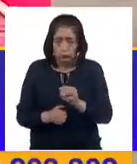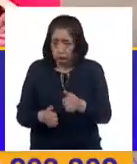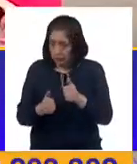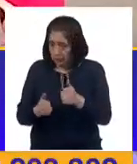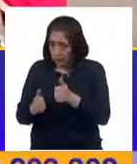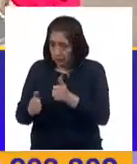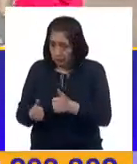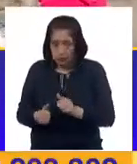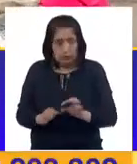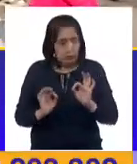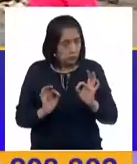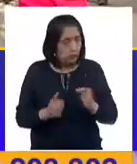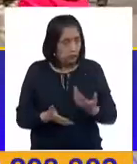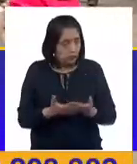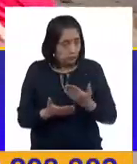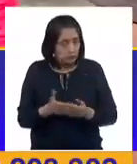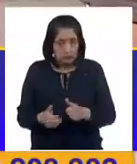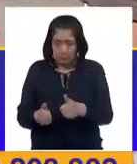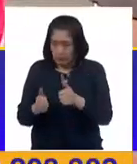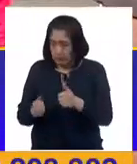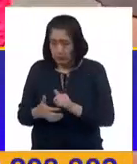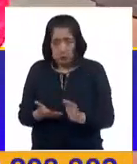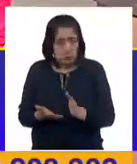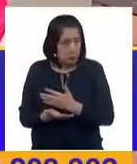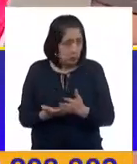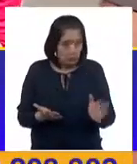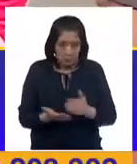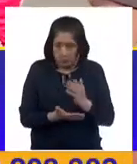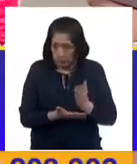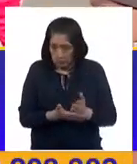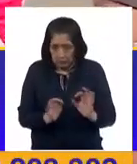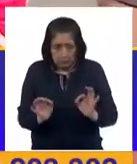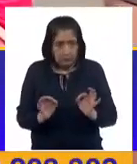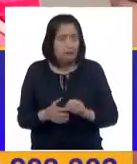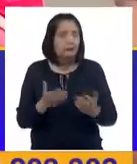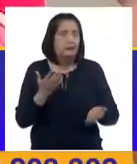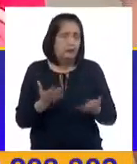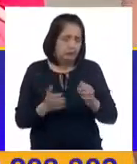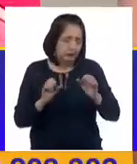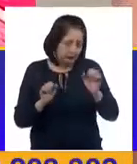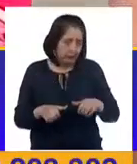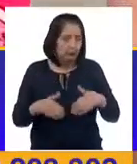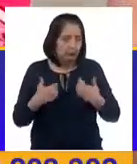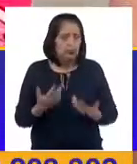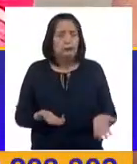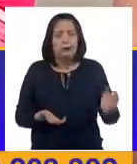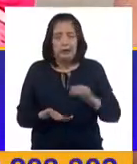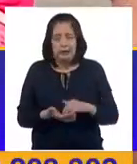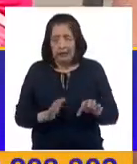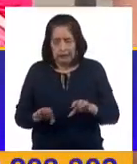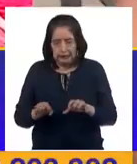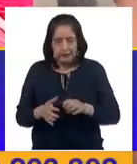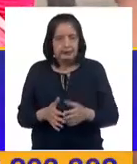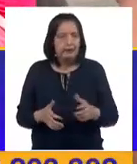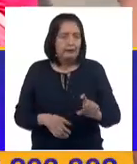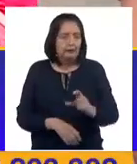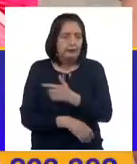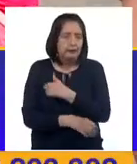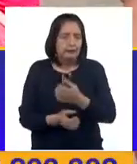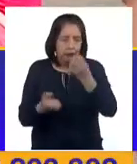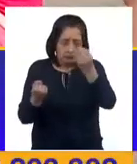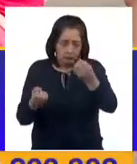va bien, si los ensayos resultan bien, si no tienen inconvenientes, probablemente van a poder fabricar vacuna y luego nos